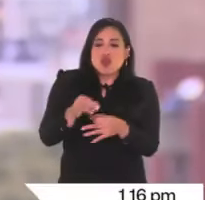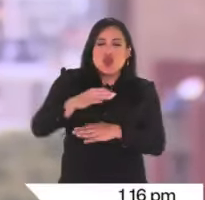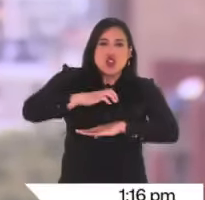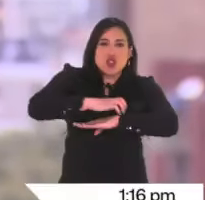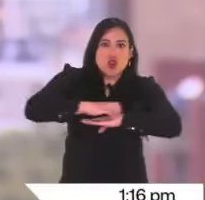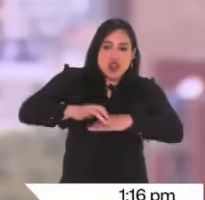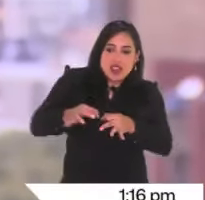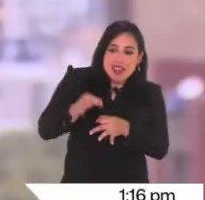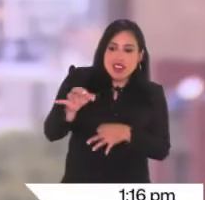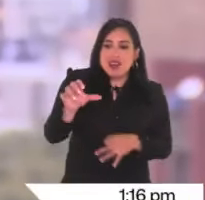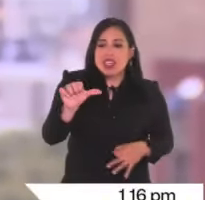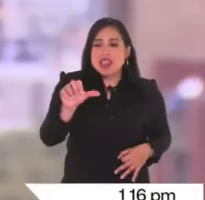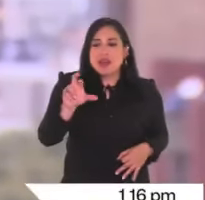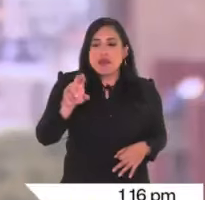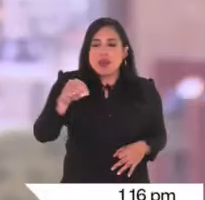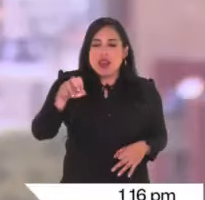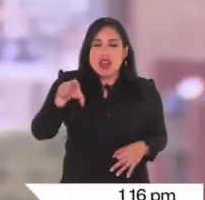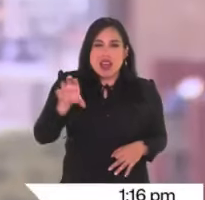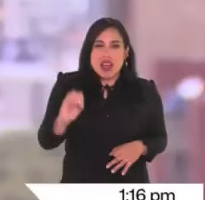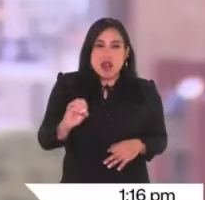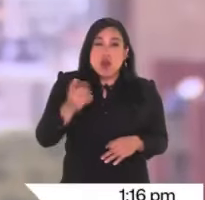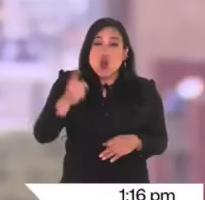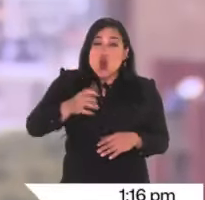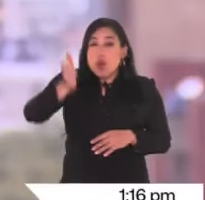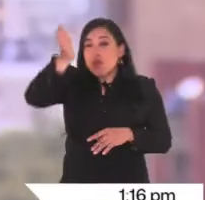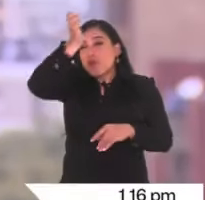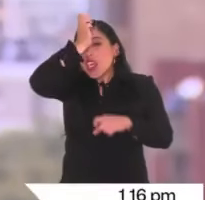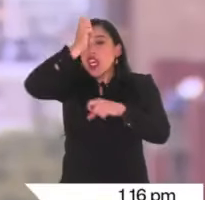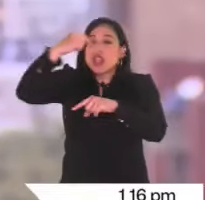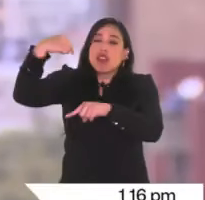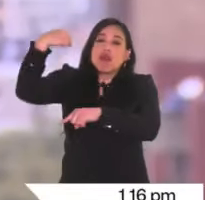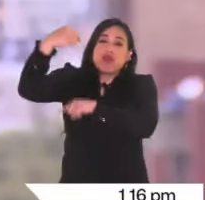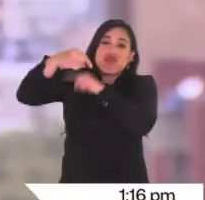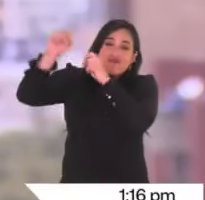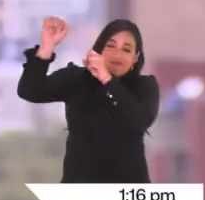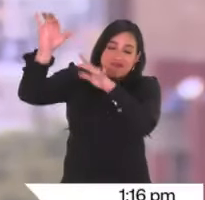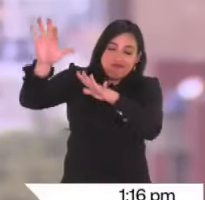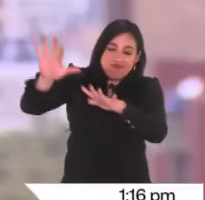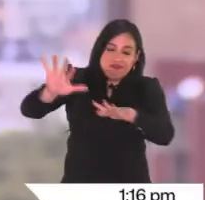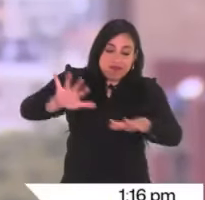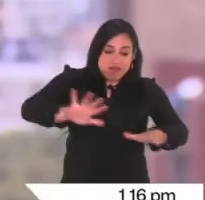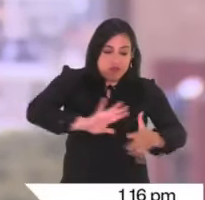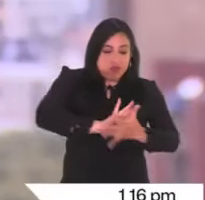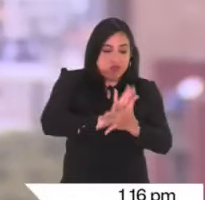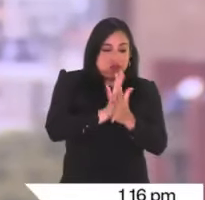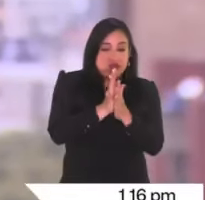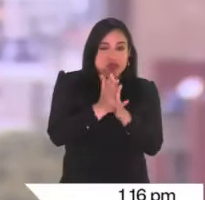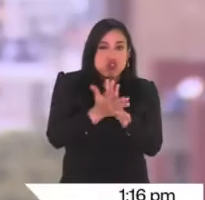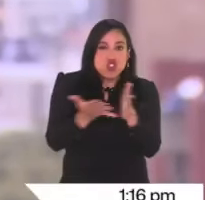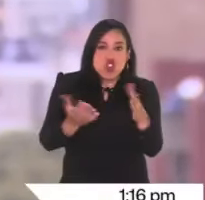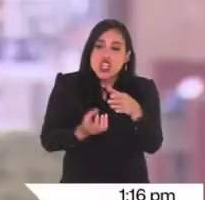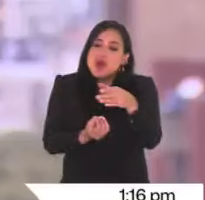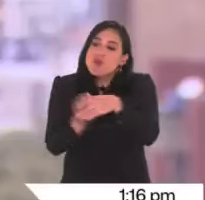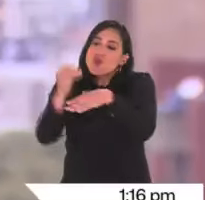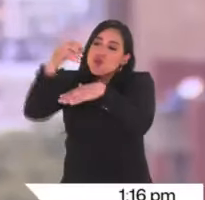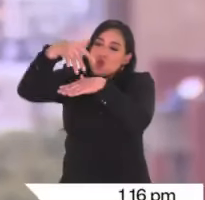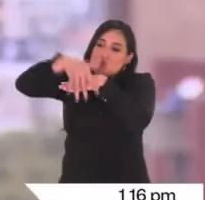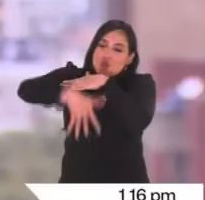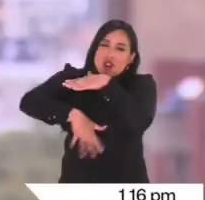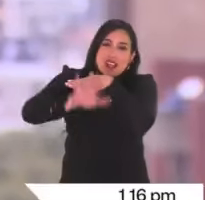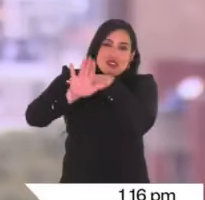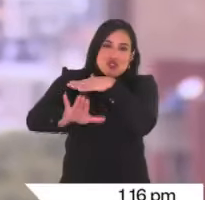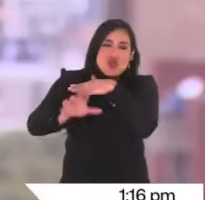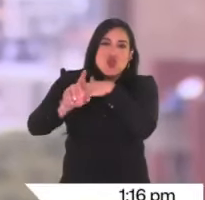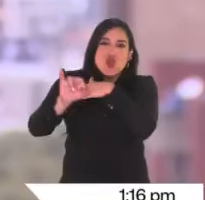que desapareció bajo toneladas de rocas, de piedra y de lodo que descendían desde el volcán Nevado del Ruiz.